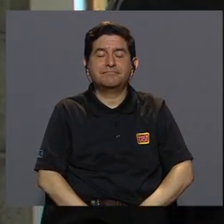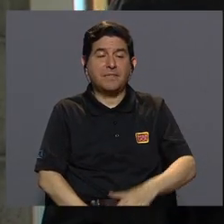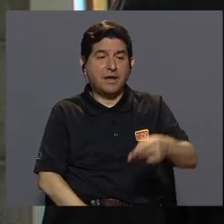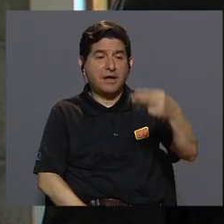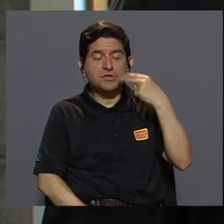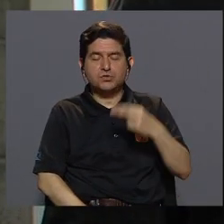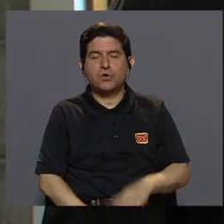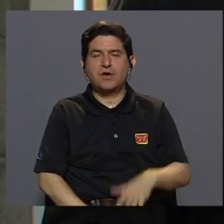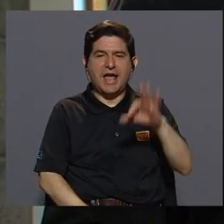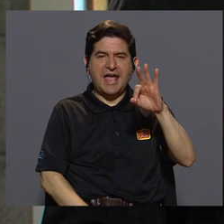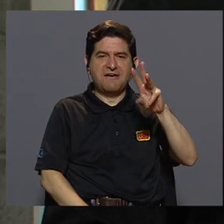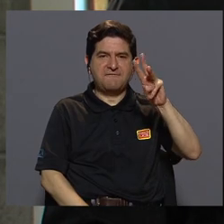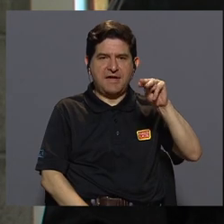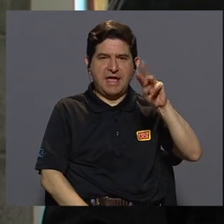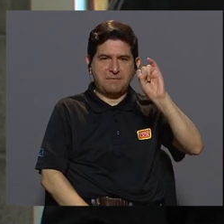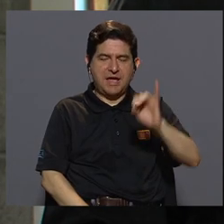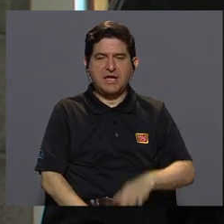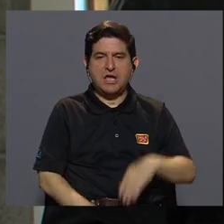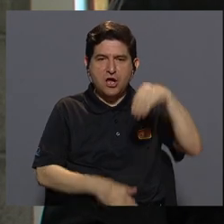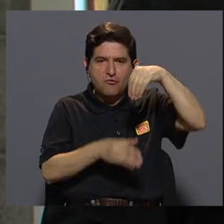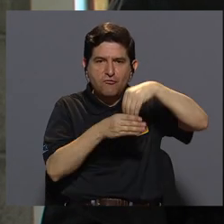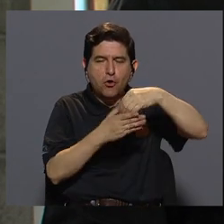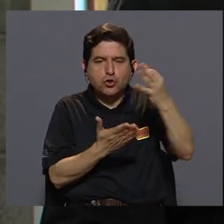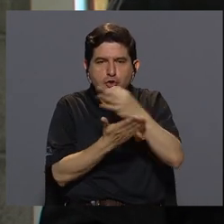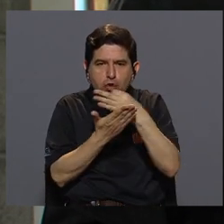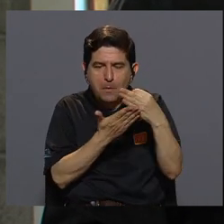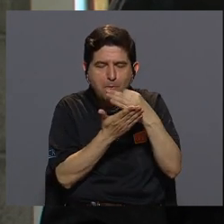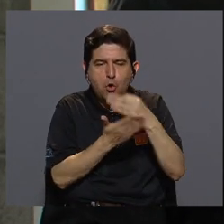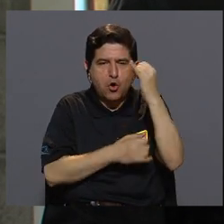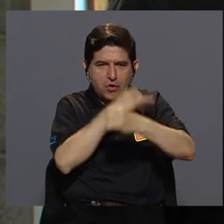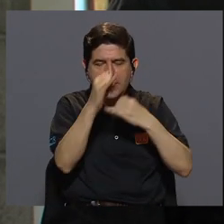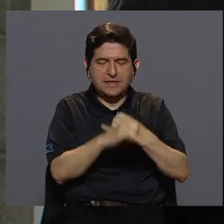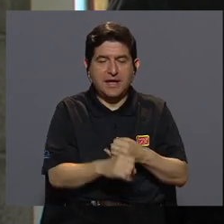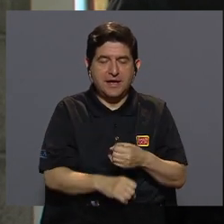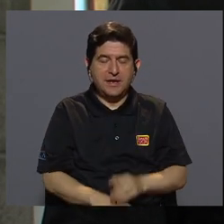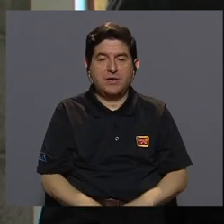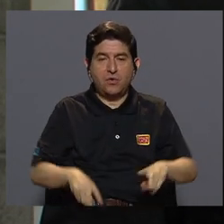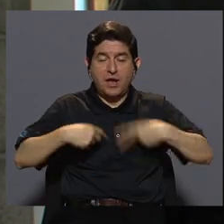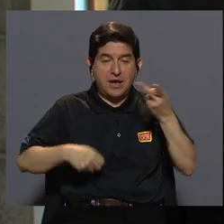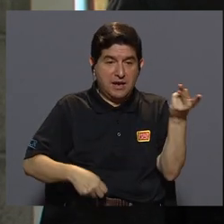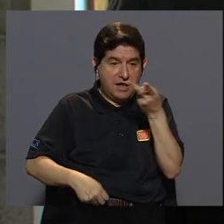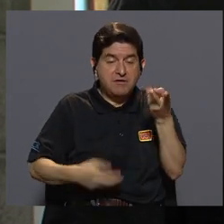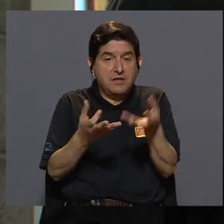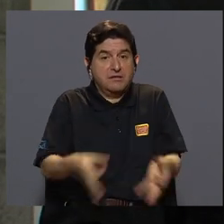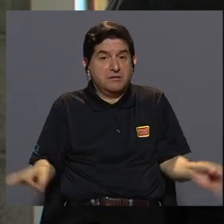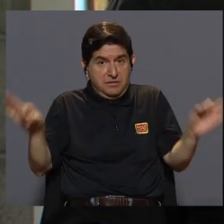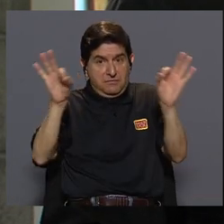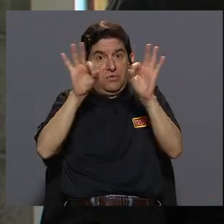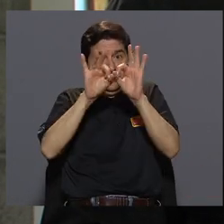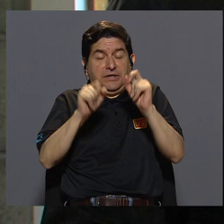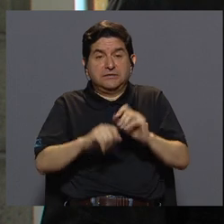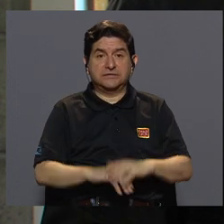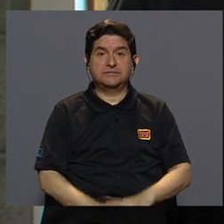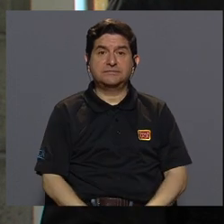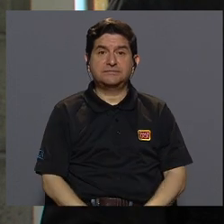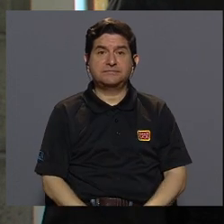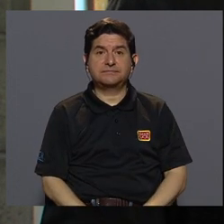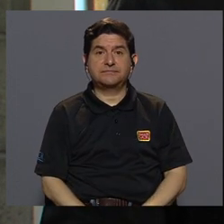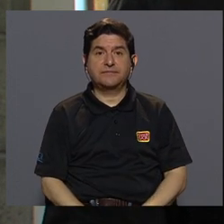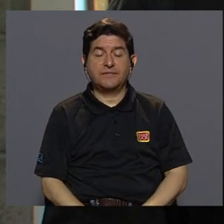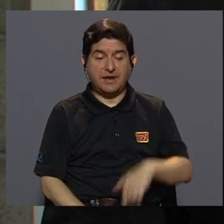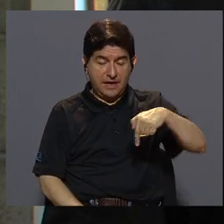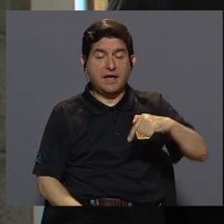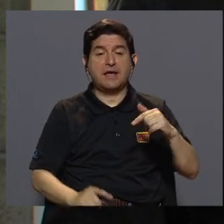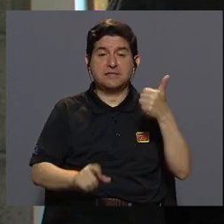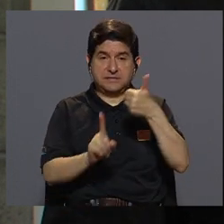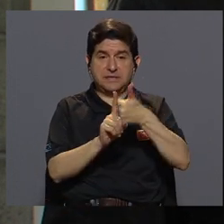La historia del Fondo Monetario Internacional en la vida de don Rodrigo y de usted es muy importante. Tanto así que en esta